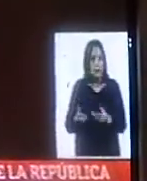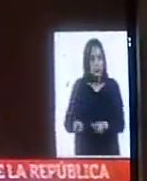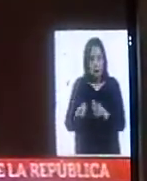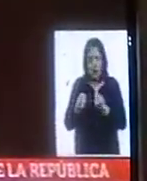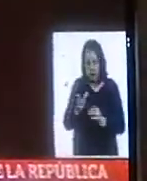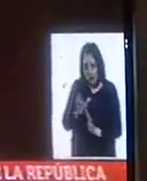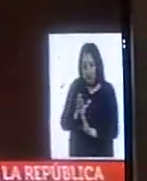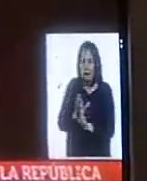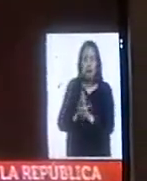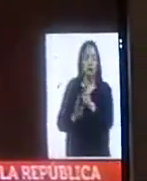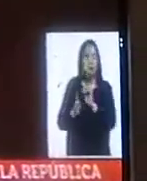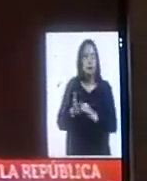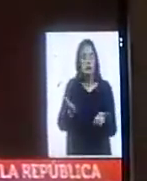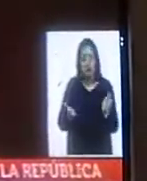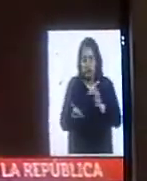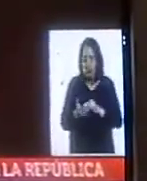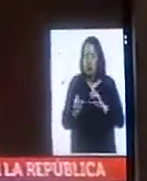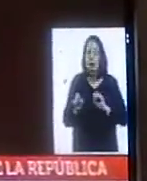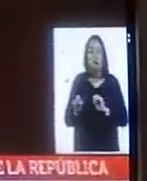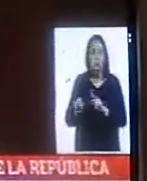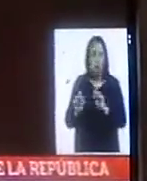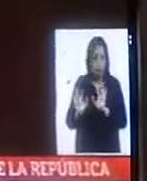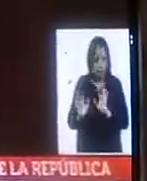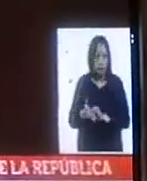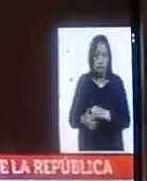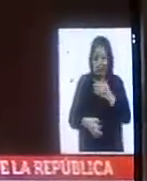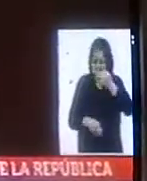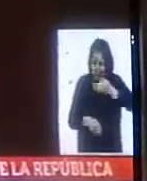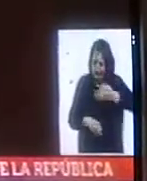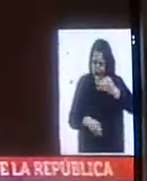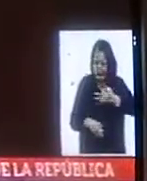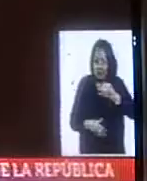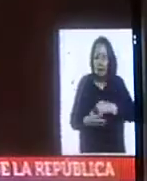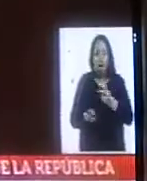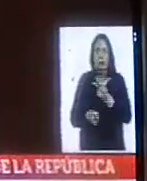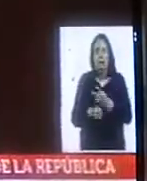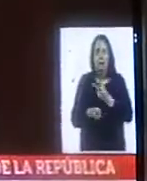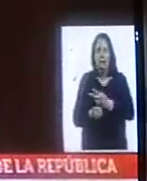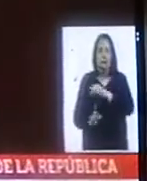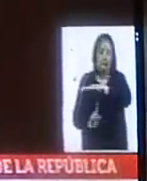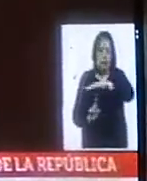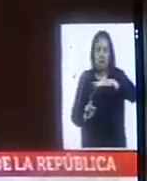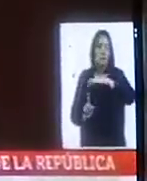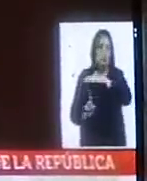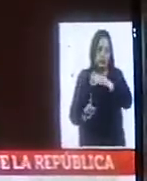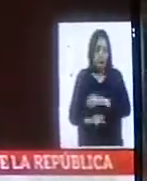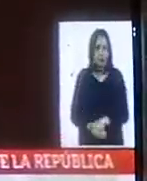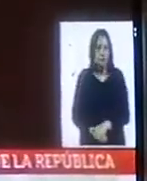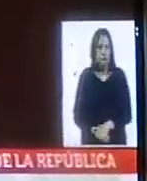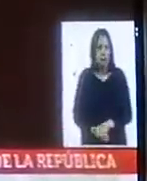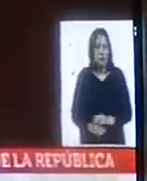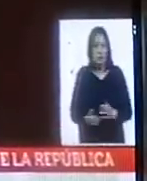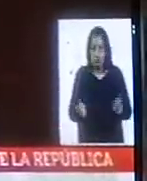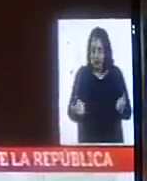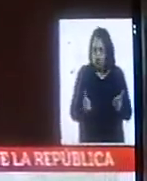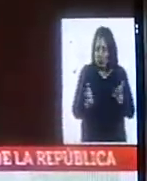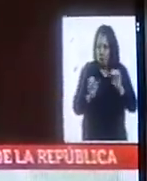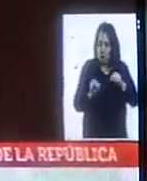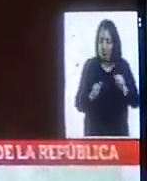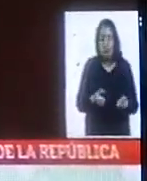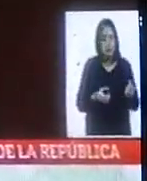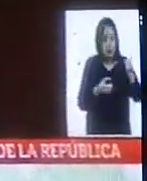desarrollo y mayores oportunidades con un real cuidado del medio ambiente se promoverá la participación